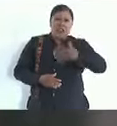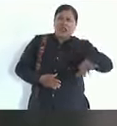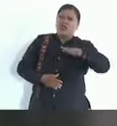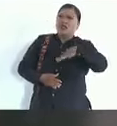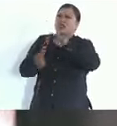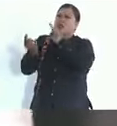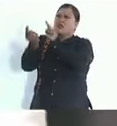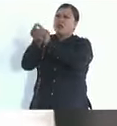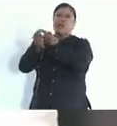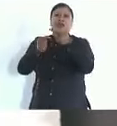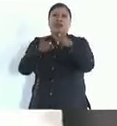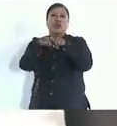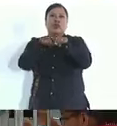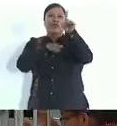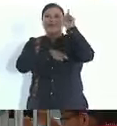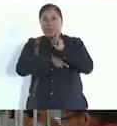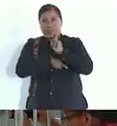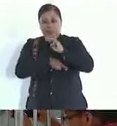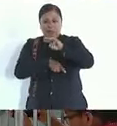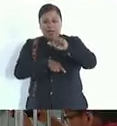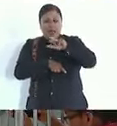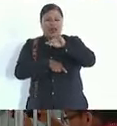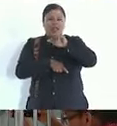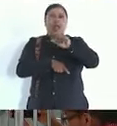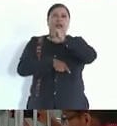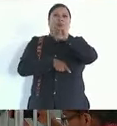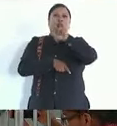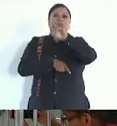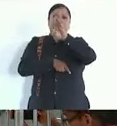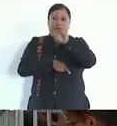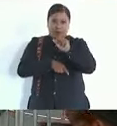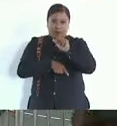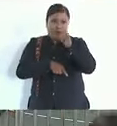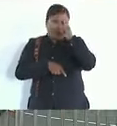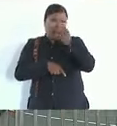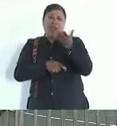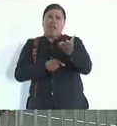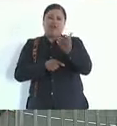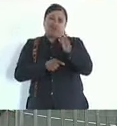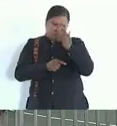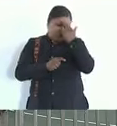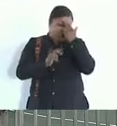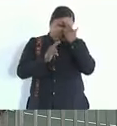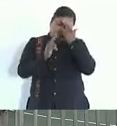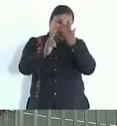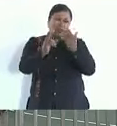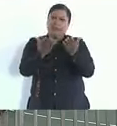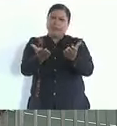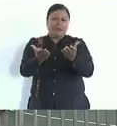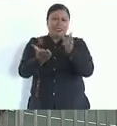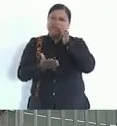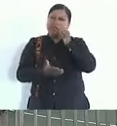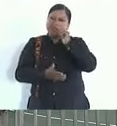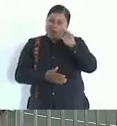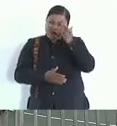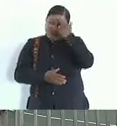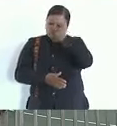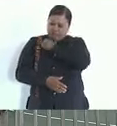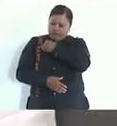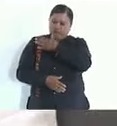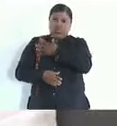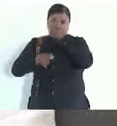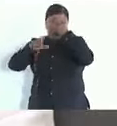María Josefa y así hacerle un digno homenaje, tenerlo presente en la memoria